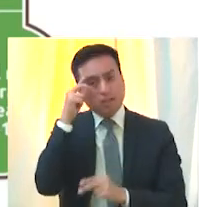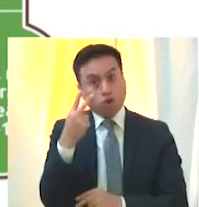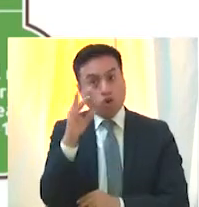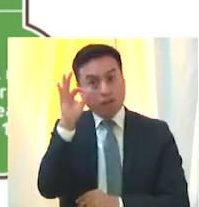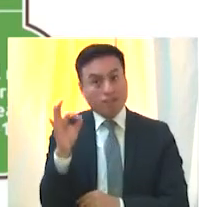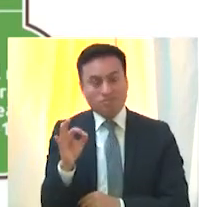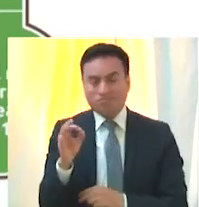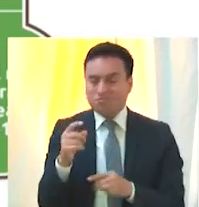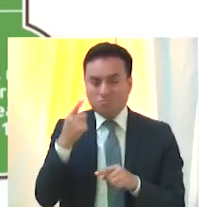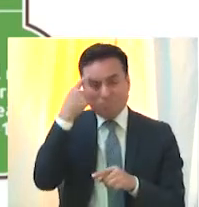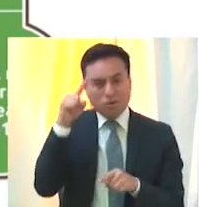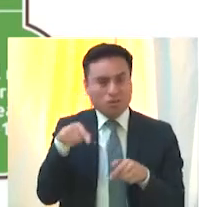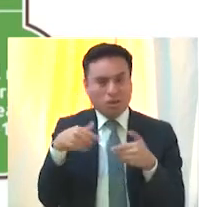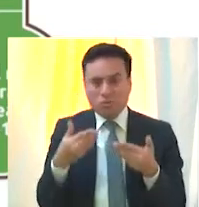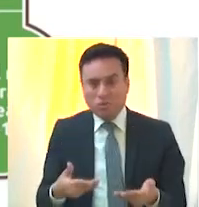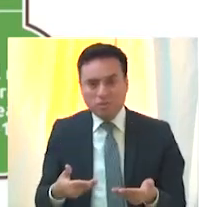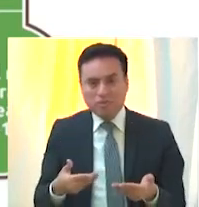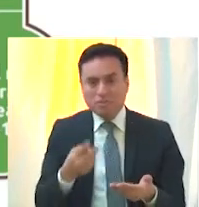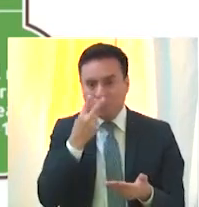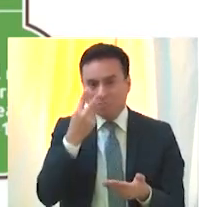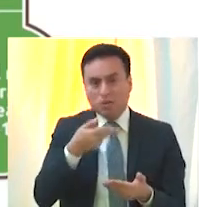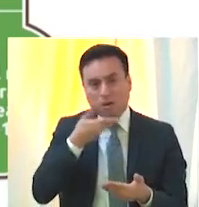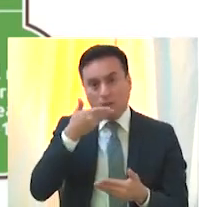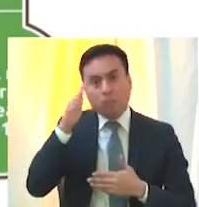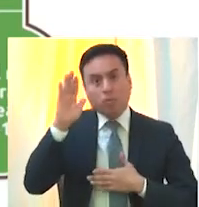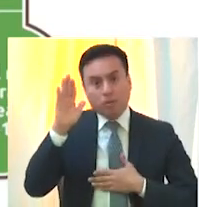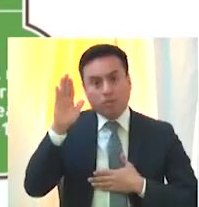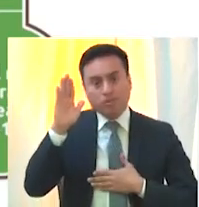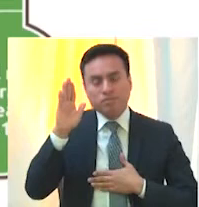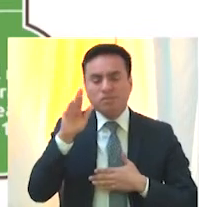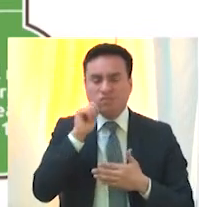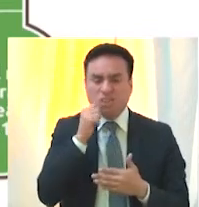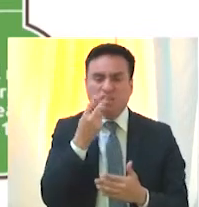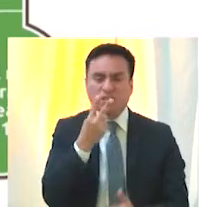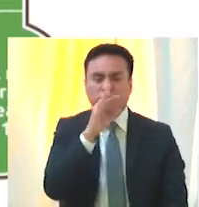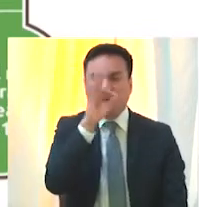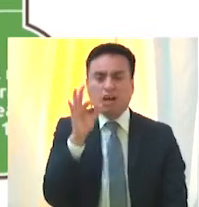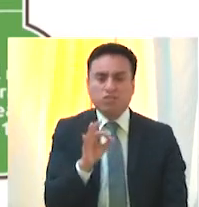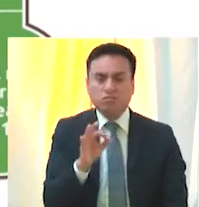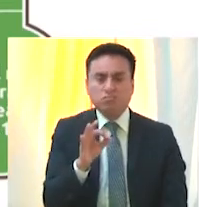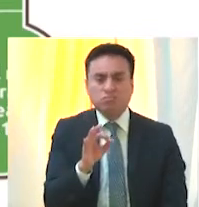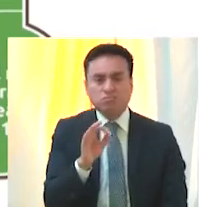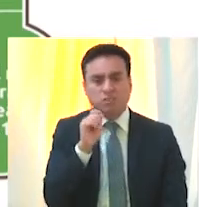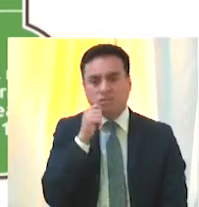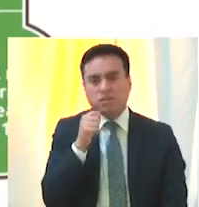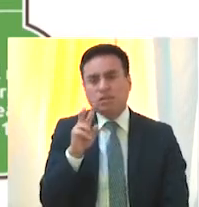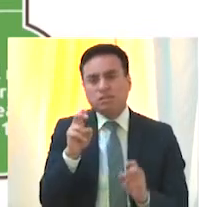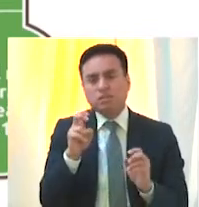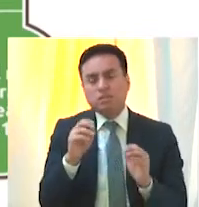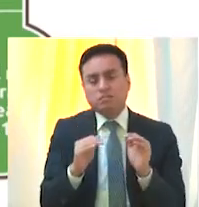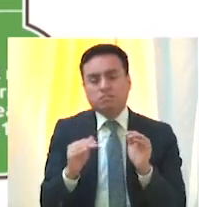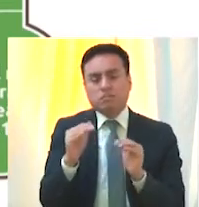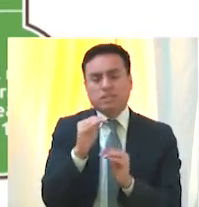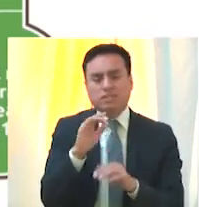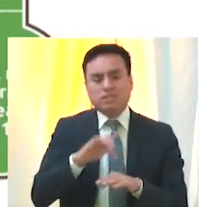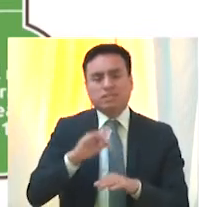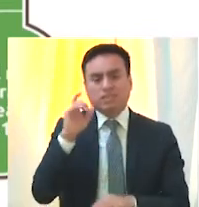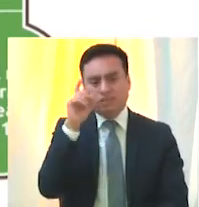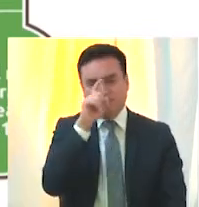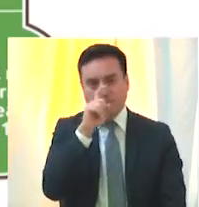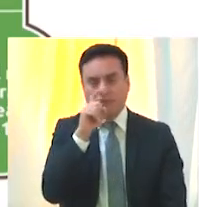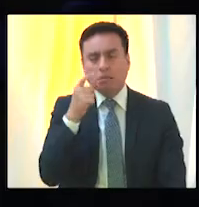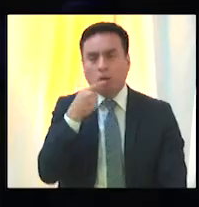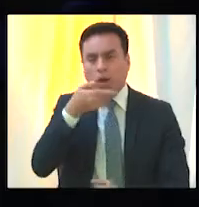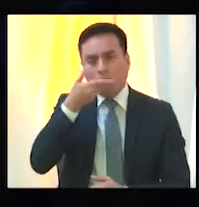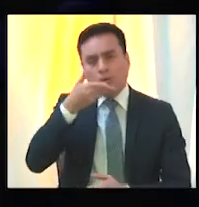2 grados, actualmente lo que se está prometiendo es del orden más bien de los 3 grados, lo cual nos llega a una condición un poco más severa que la que